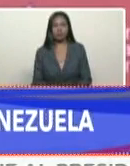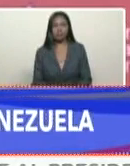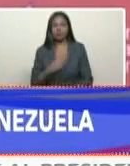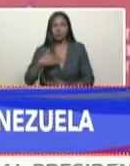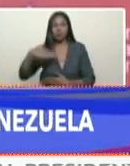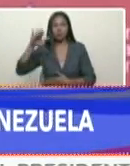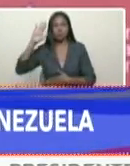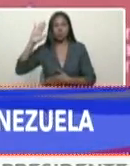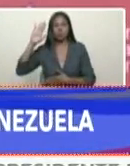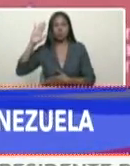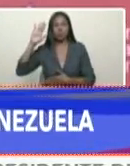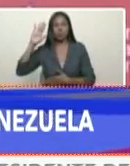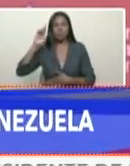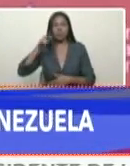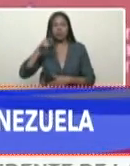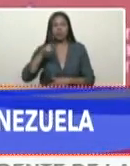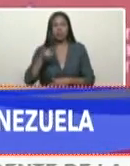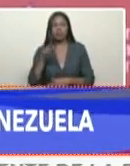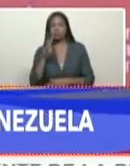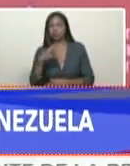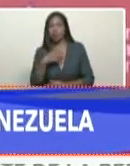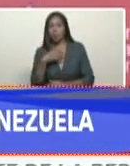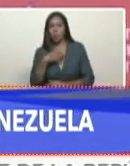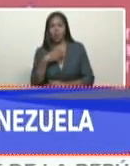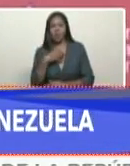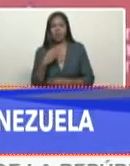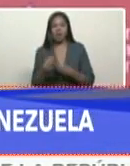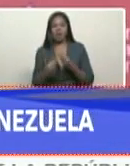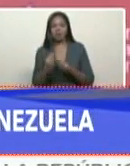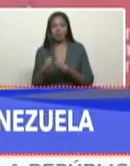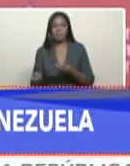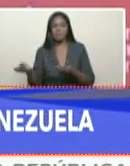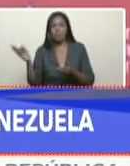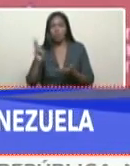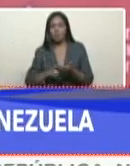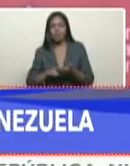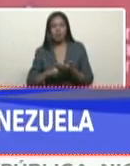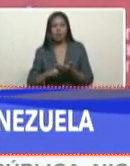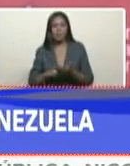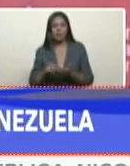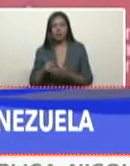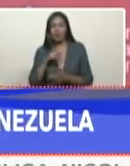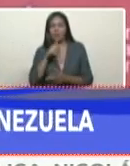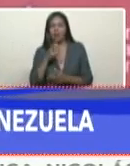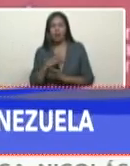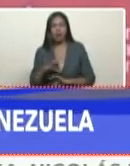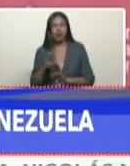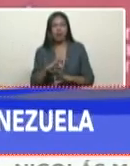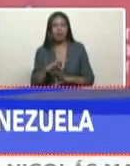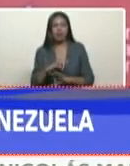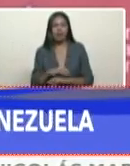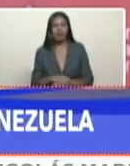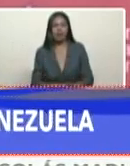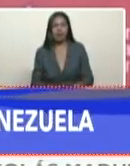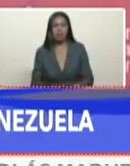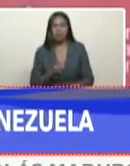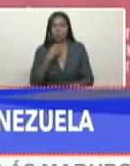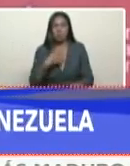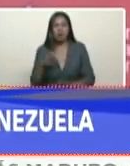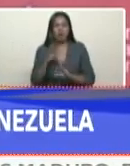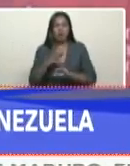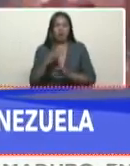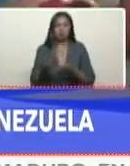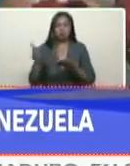se lo juro, que no podrán, no volverán, ni por las malas, ni por las